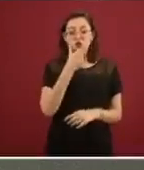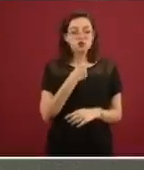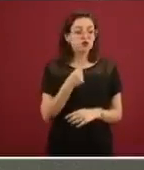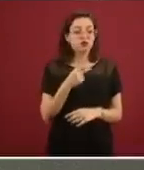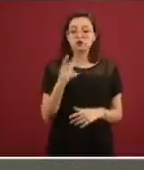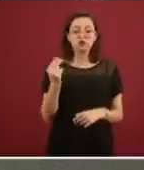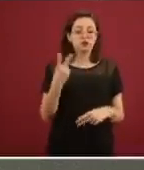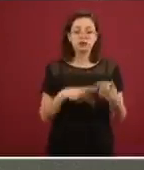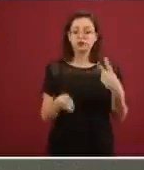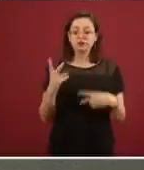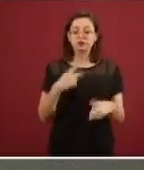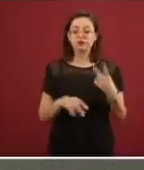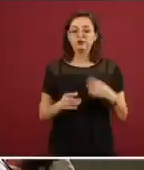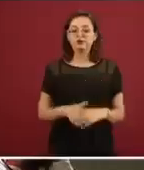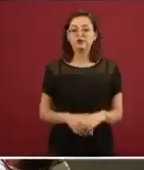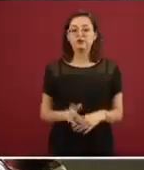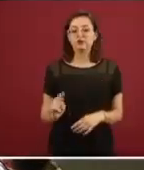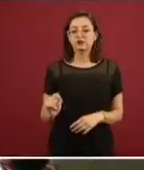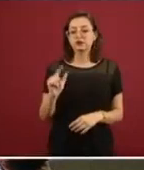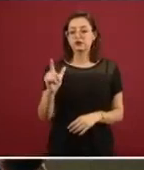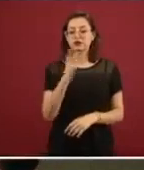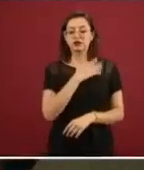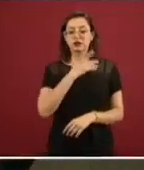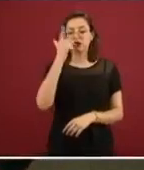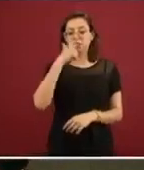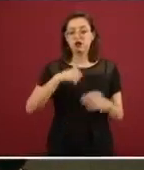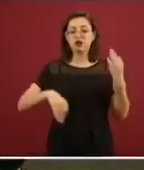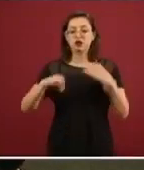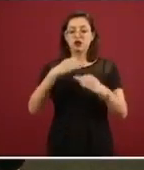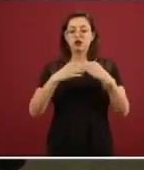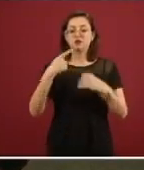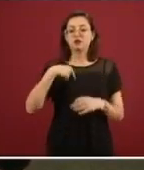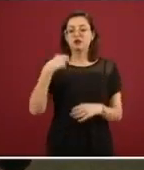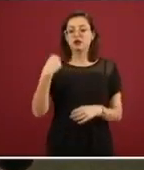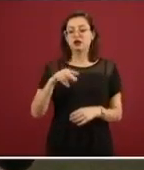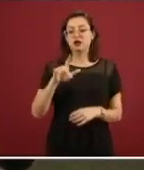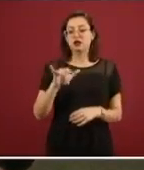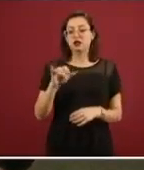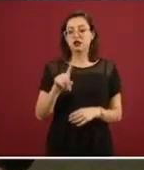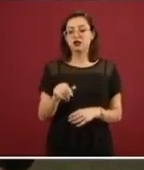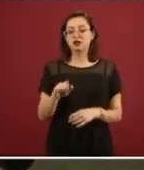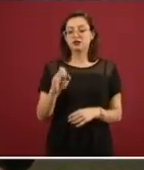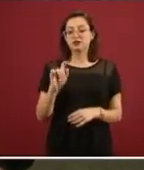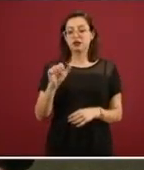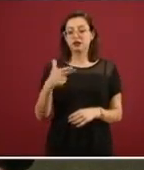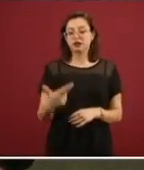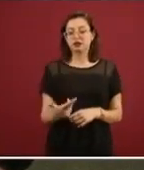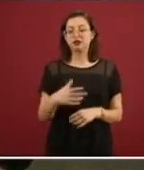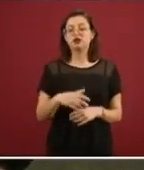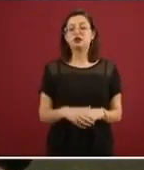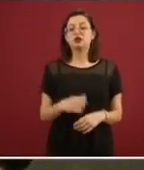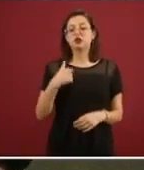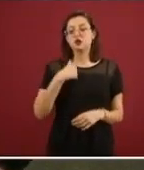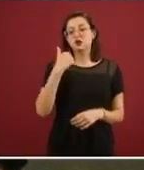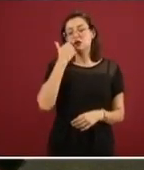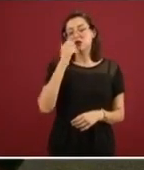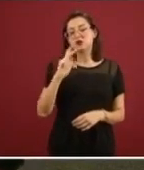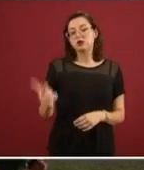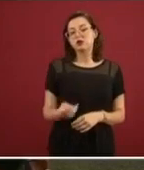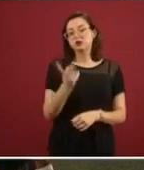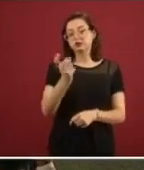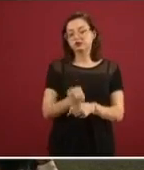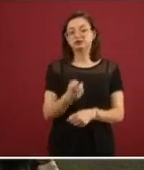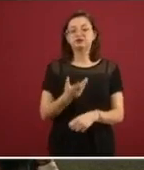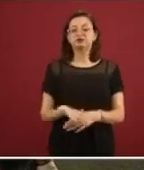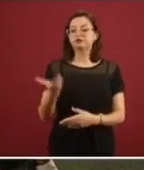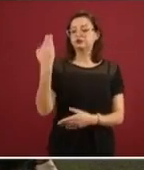vino. ¿Qué tal? Buenas noches a todos. Lisbeth Álvarez, del Diario Basta, del Grupo Cantón. Mi pregunta es la siguiente, subsecretario. El